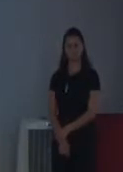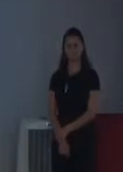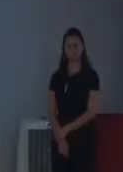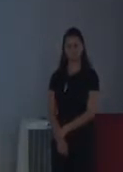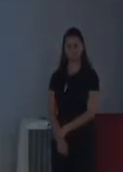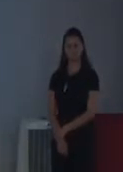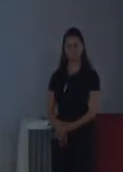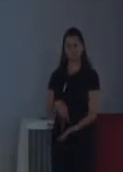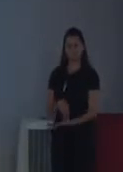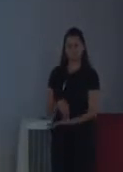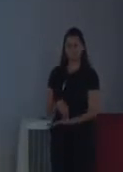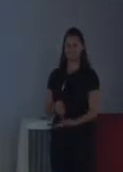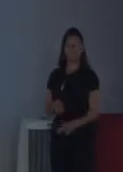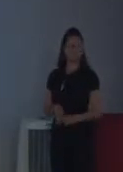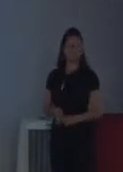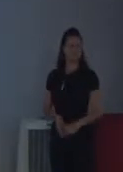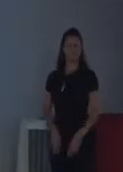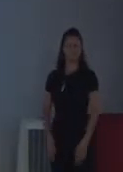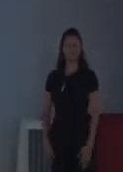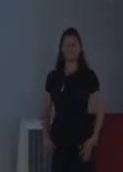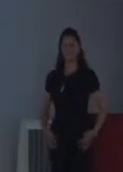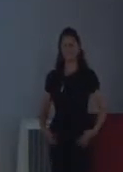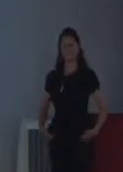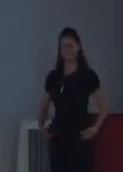el Consejo Nacional de Discapacidad